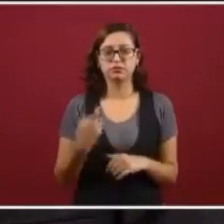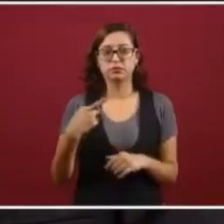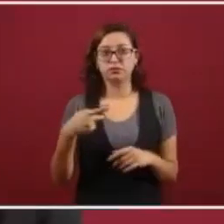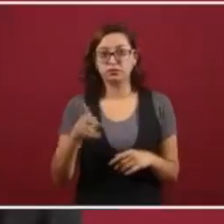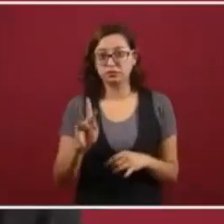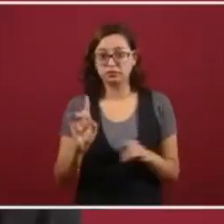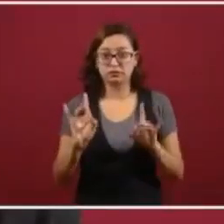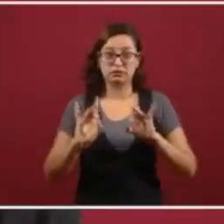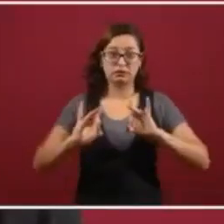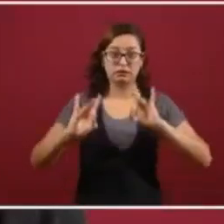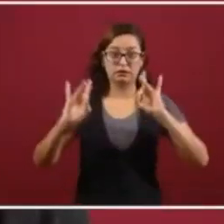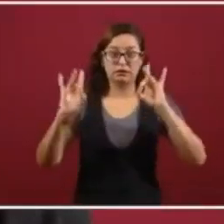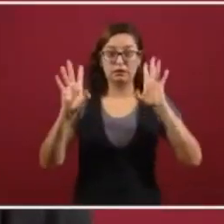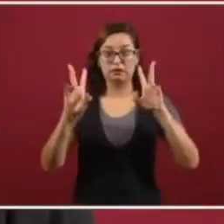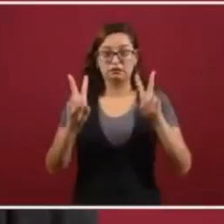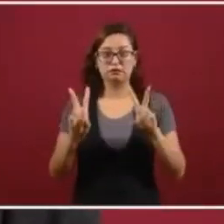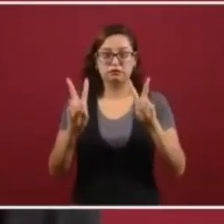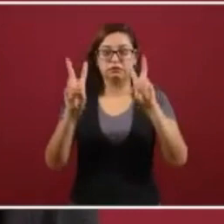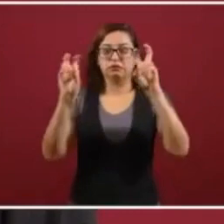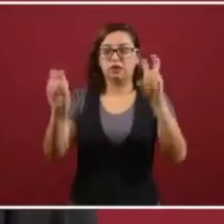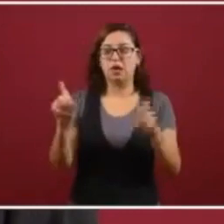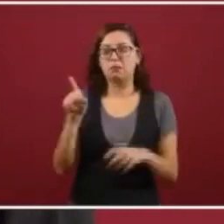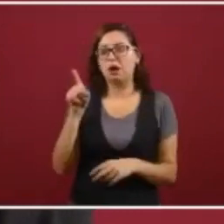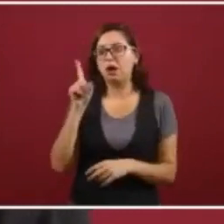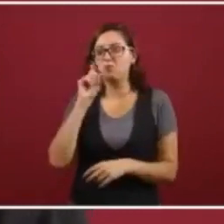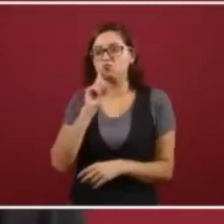pasional, como se dijo